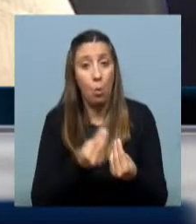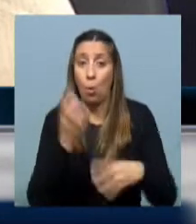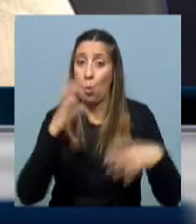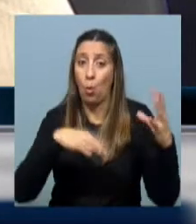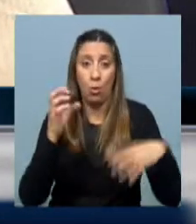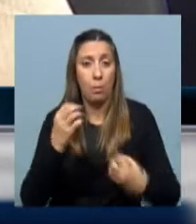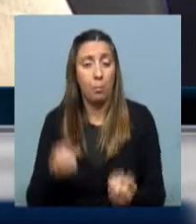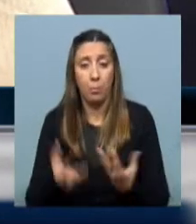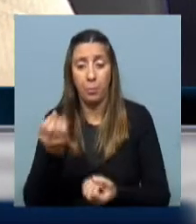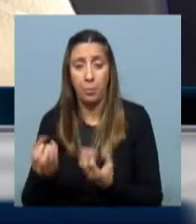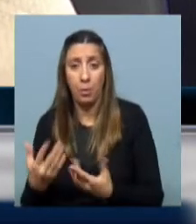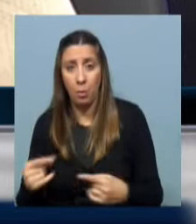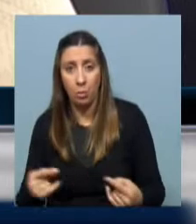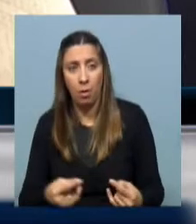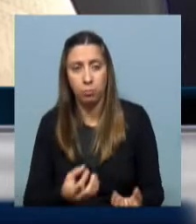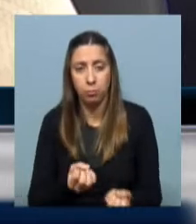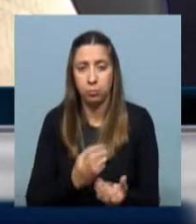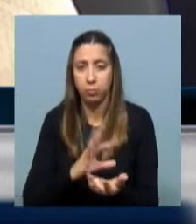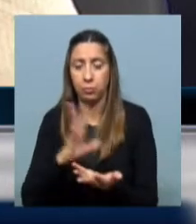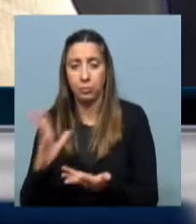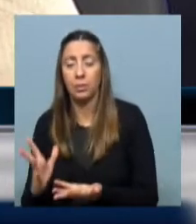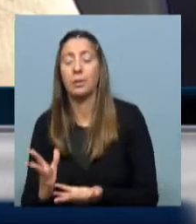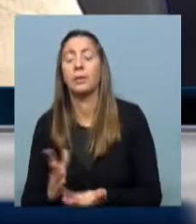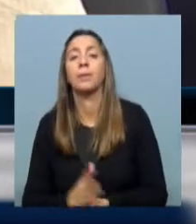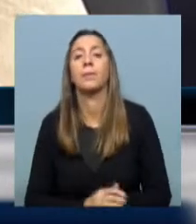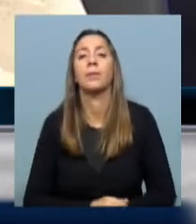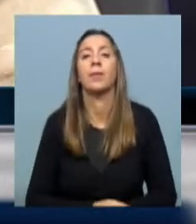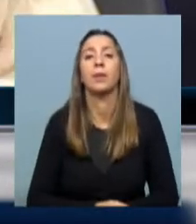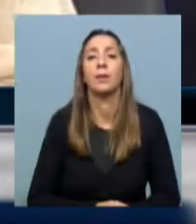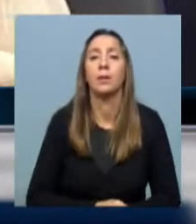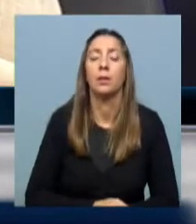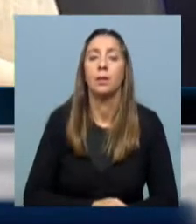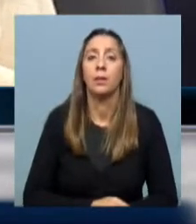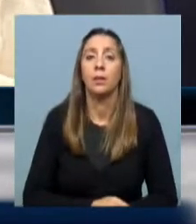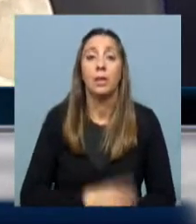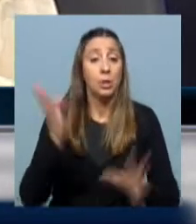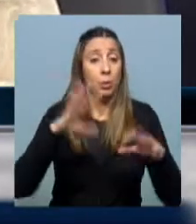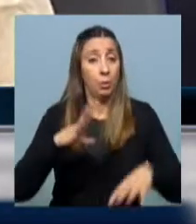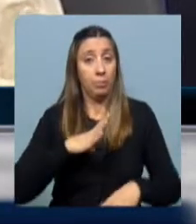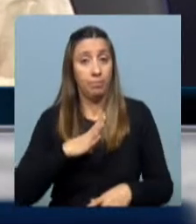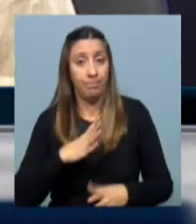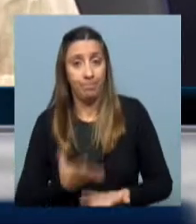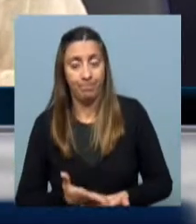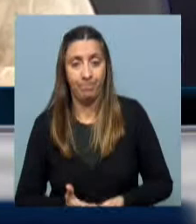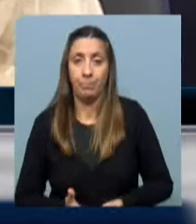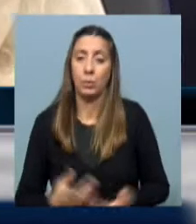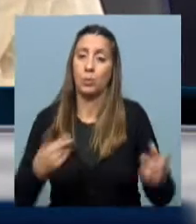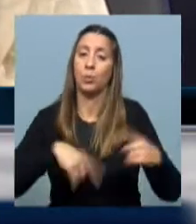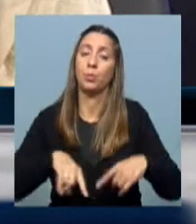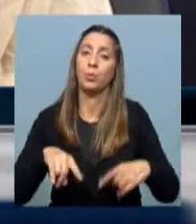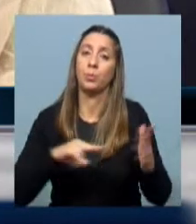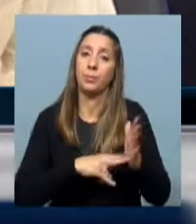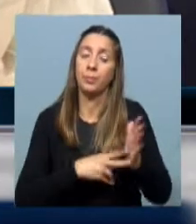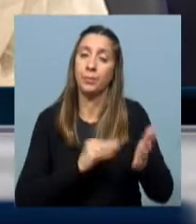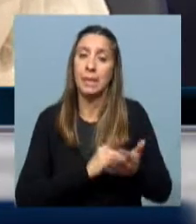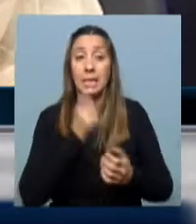mucho pastizal, mucho material combustible. Eso por un lado. Y la falta de lluvia nos complica, porque